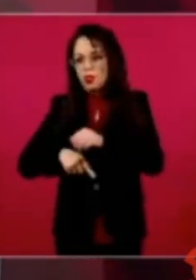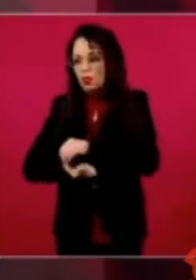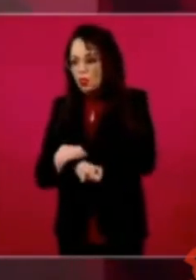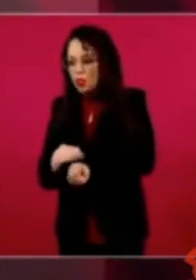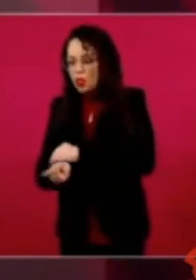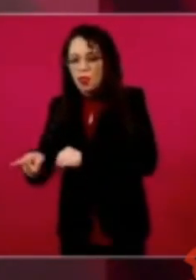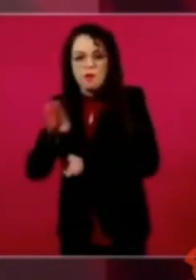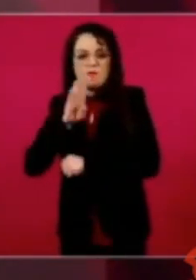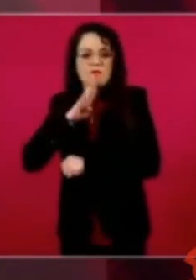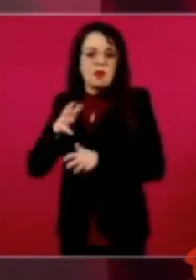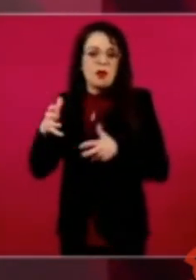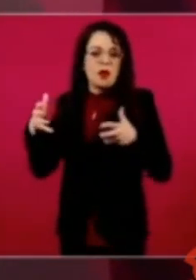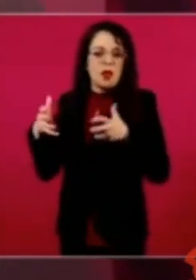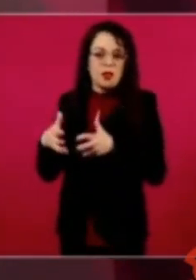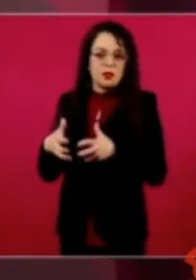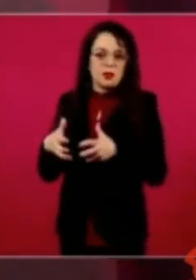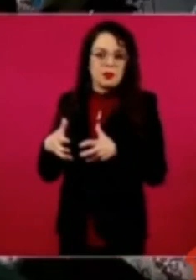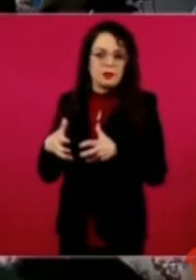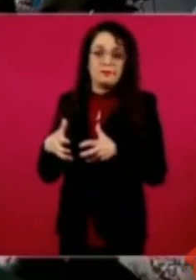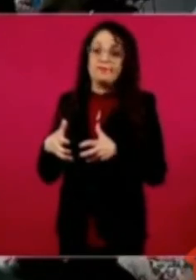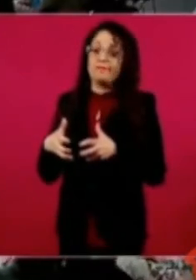Pero nunca pensó,